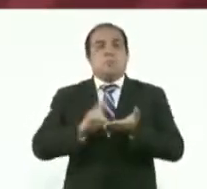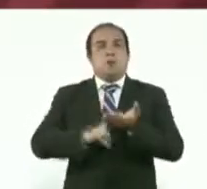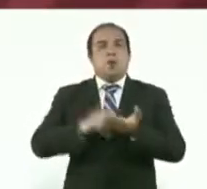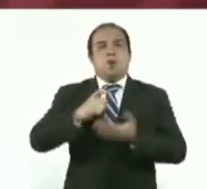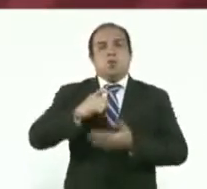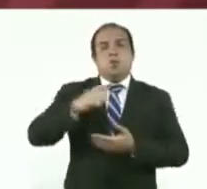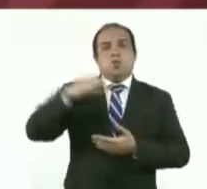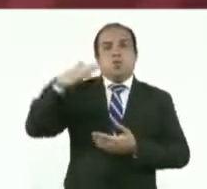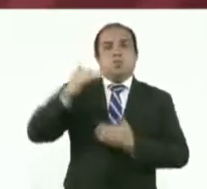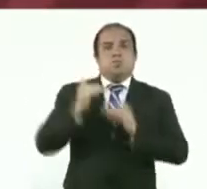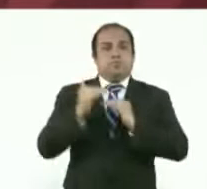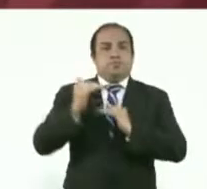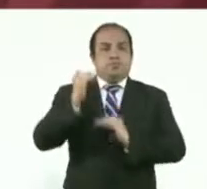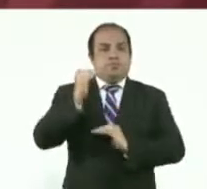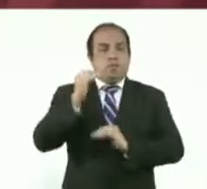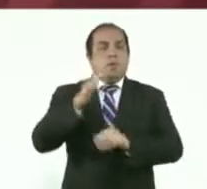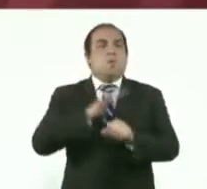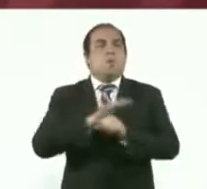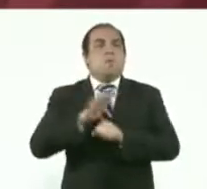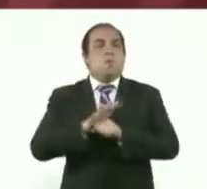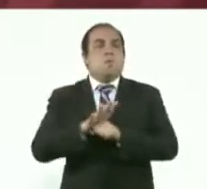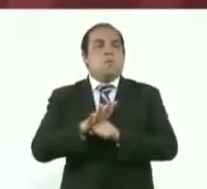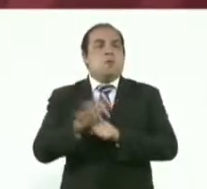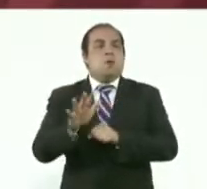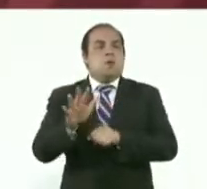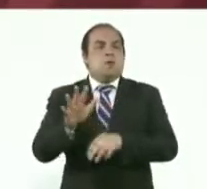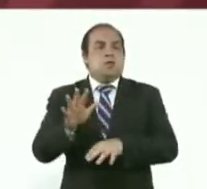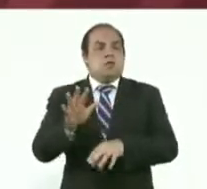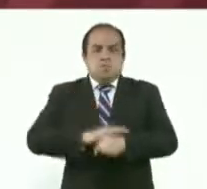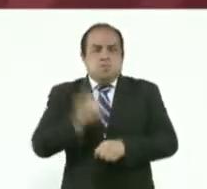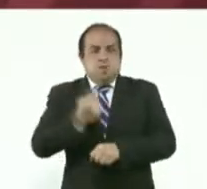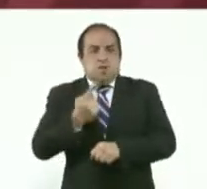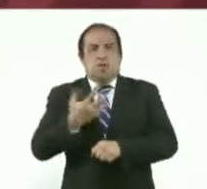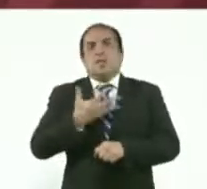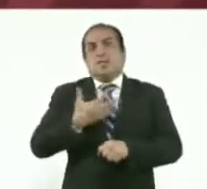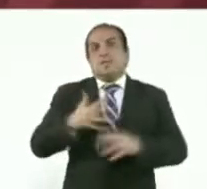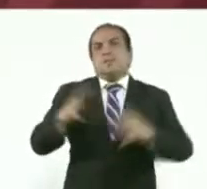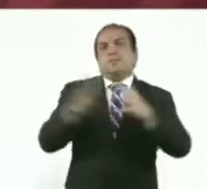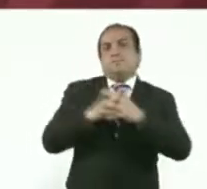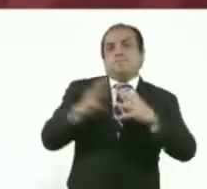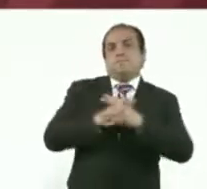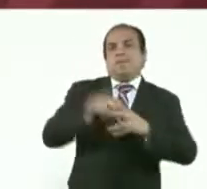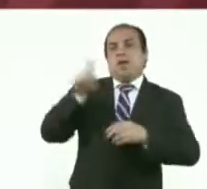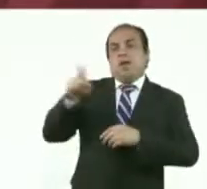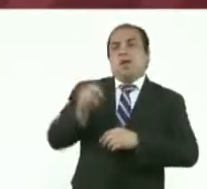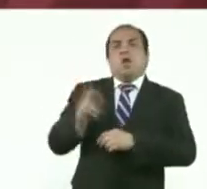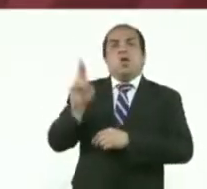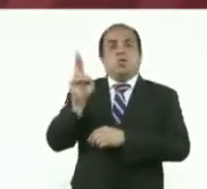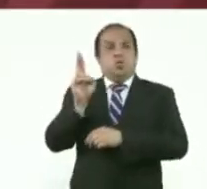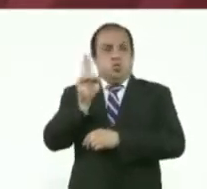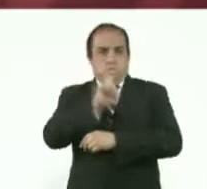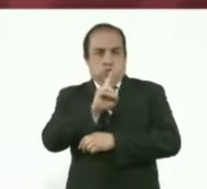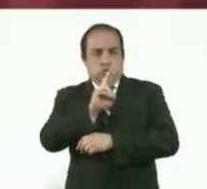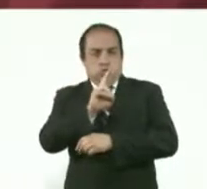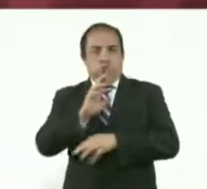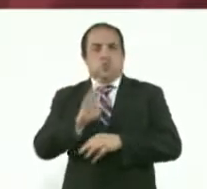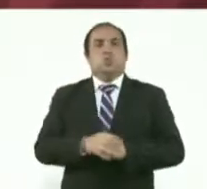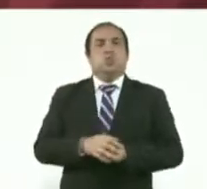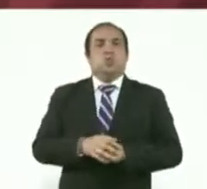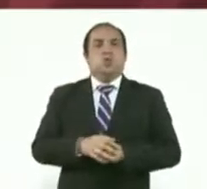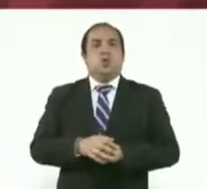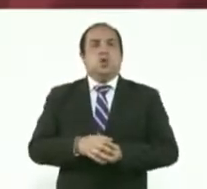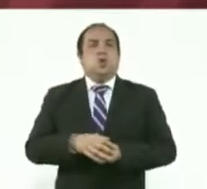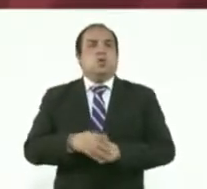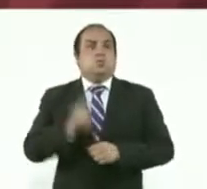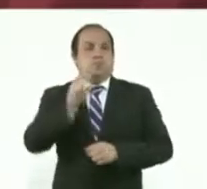gasolinas. ¿Cuáles son las razones? Pues principalmente la guerra o la invasión de Rusia a